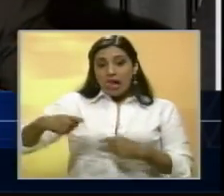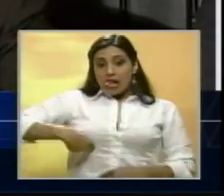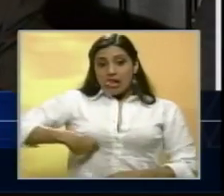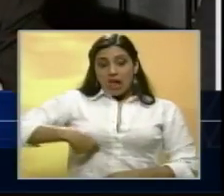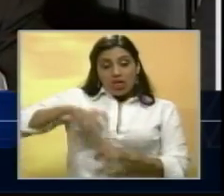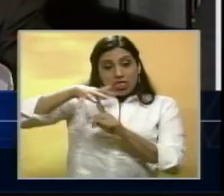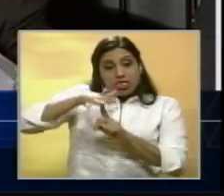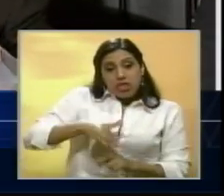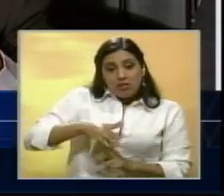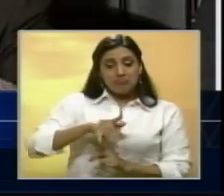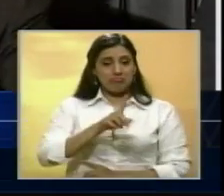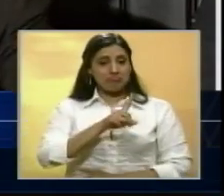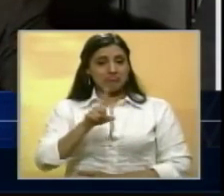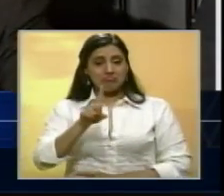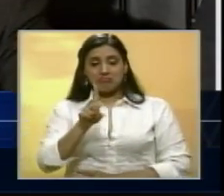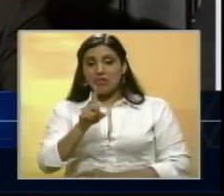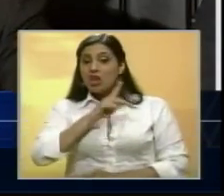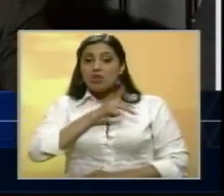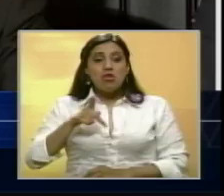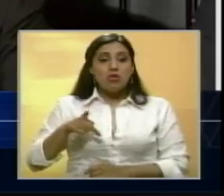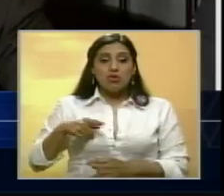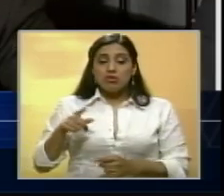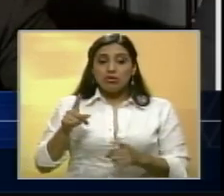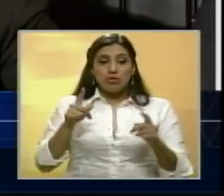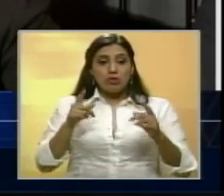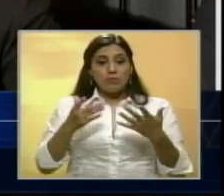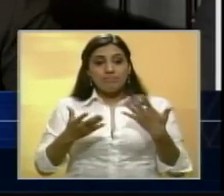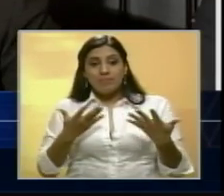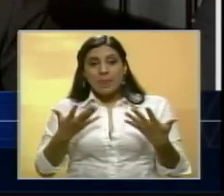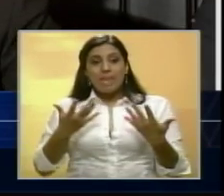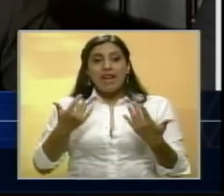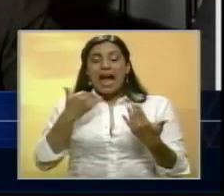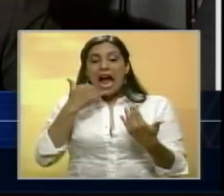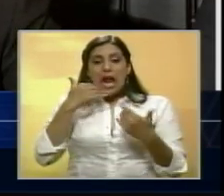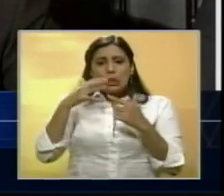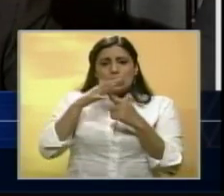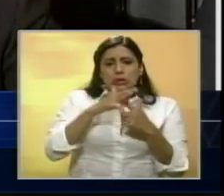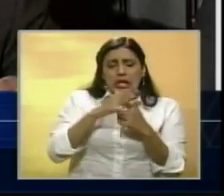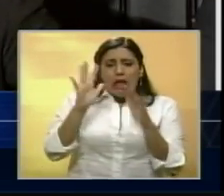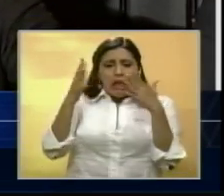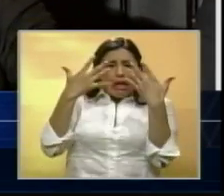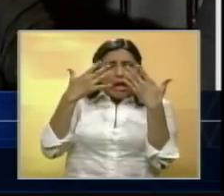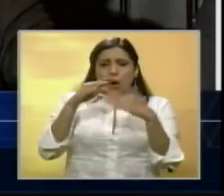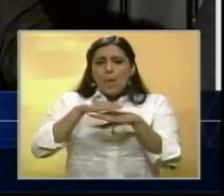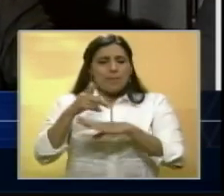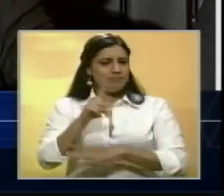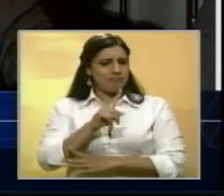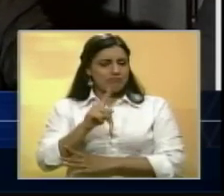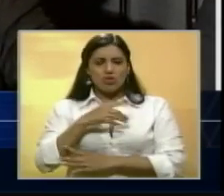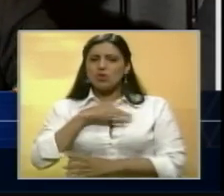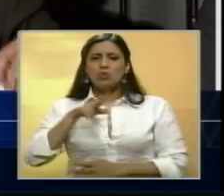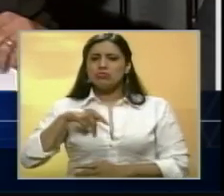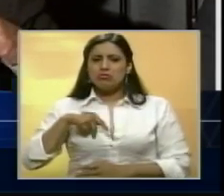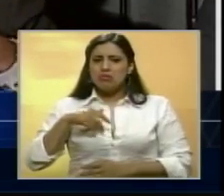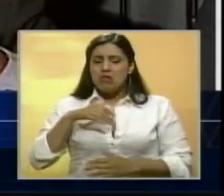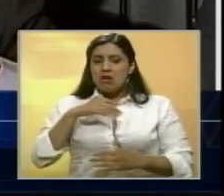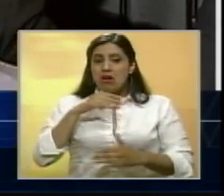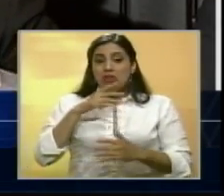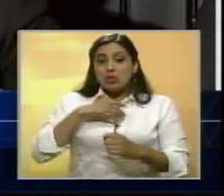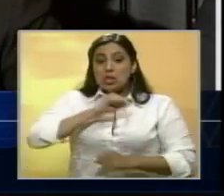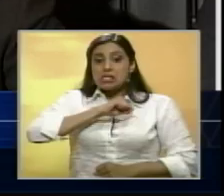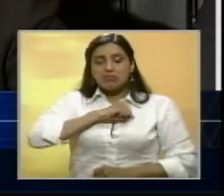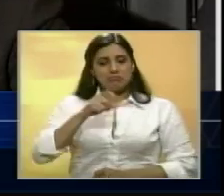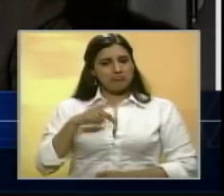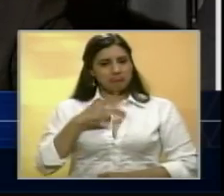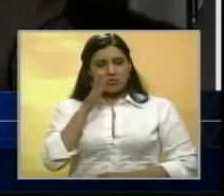intimidar, ni nos vamos a dejar acorralar, porque nosotros no somos